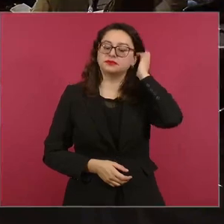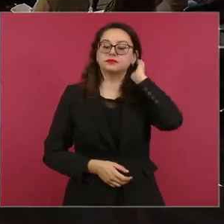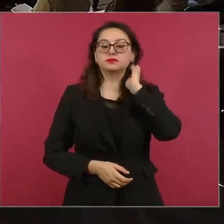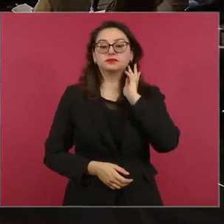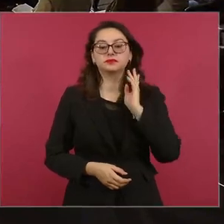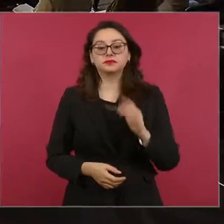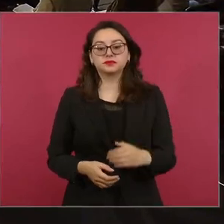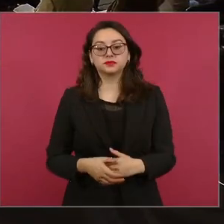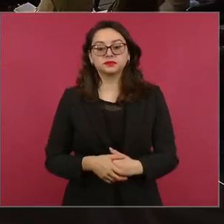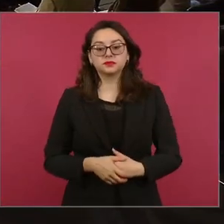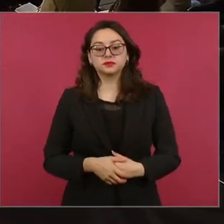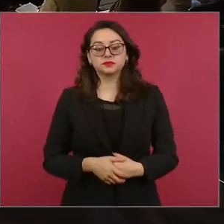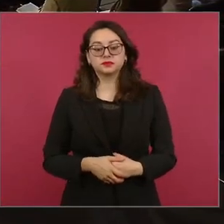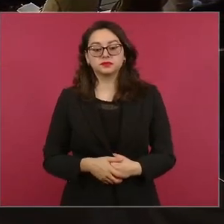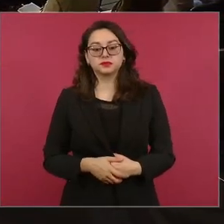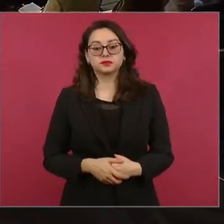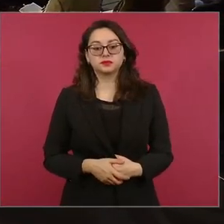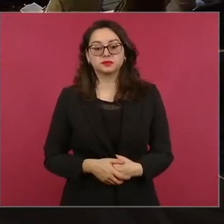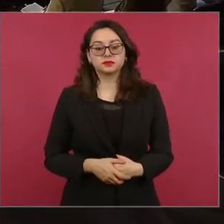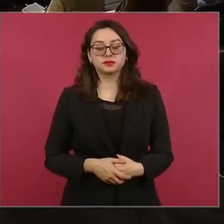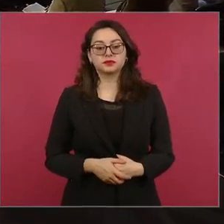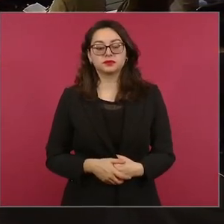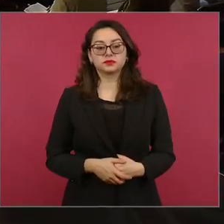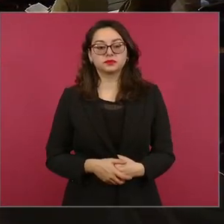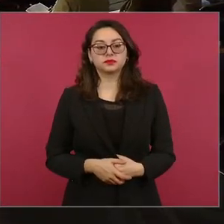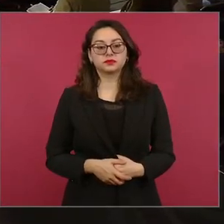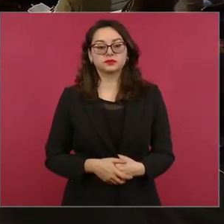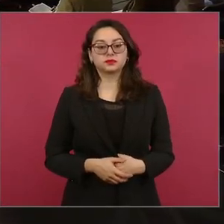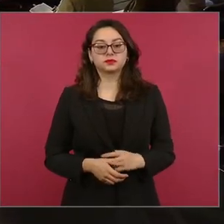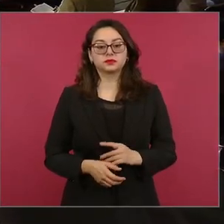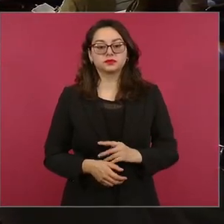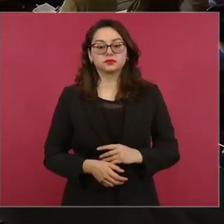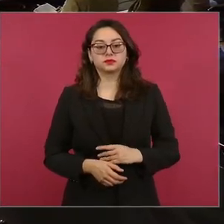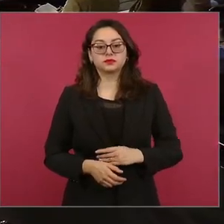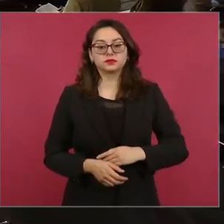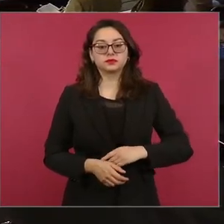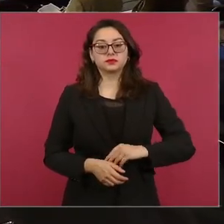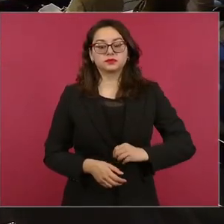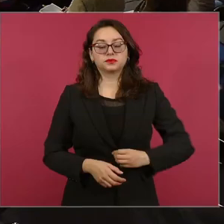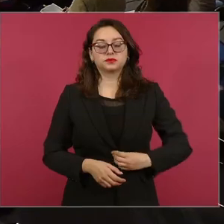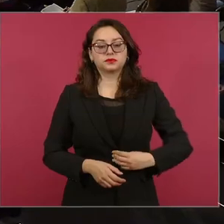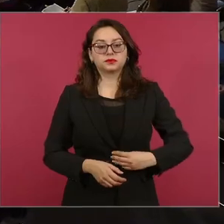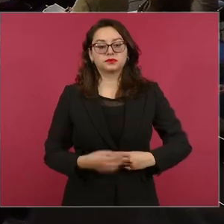¿El qué? Están denunciando que los precios se dispararon. Puede ser, pero